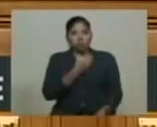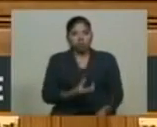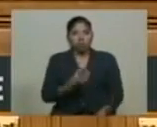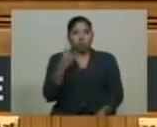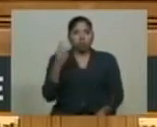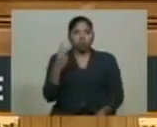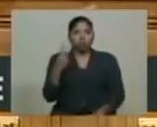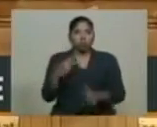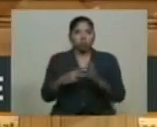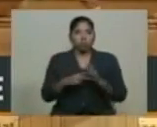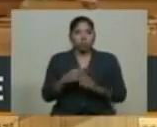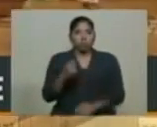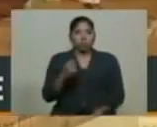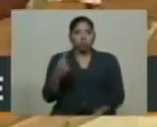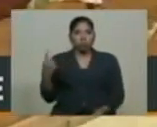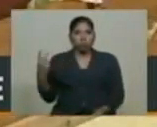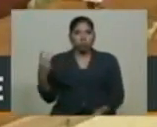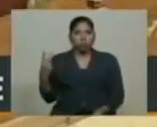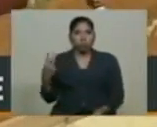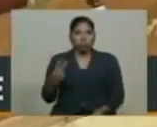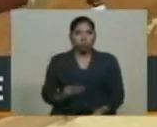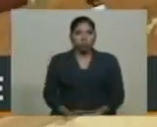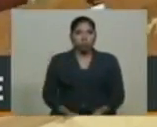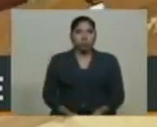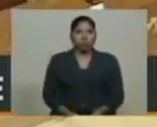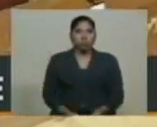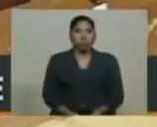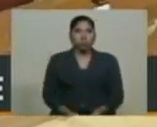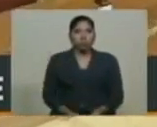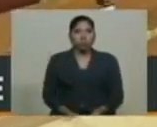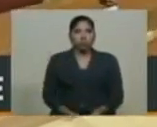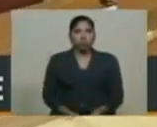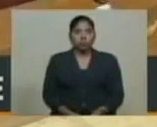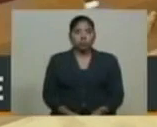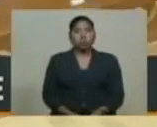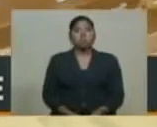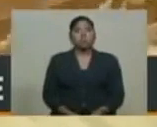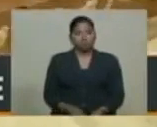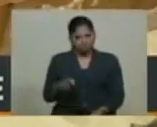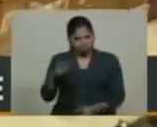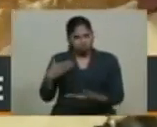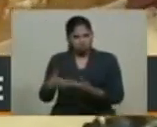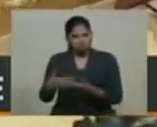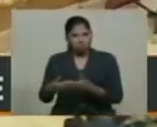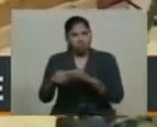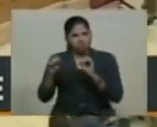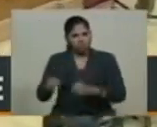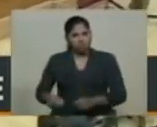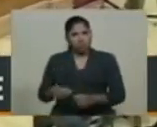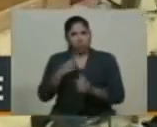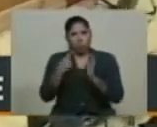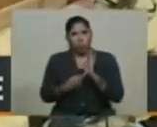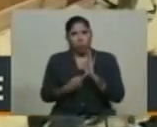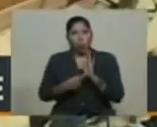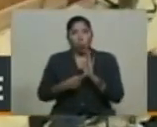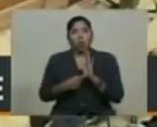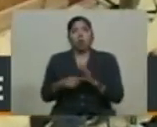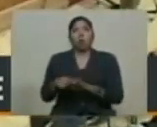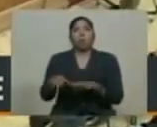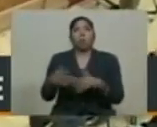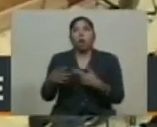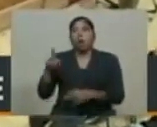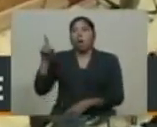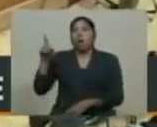2012. Lo es cuando el presidente Nicolás Maduro, frente a la decisión imperial de